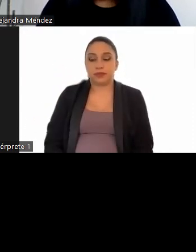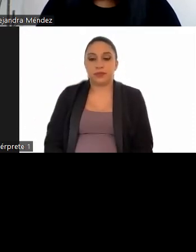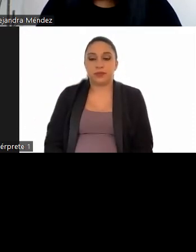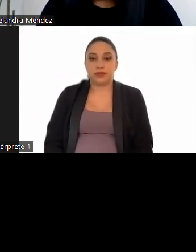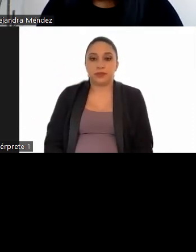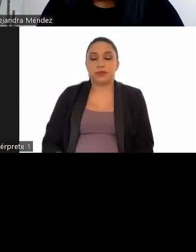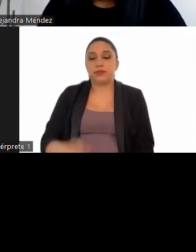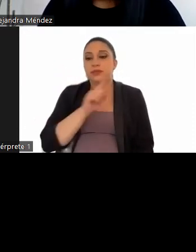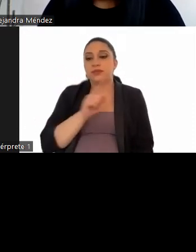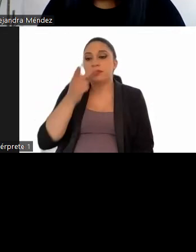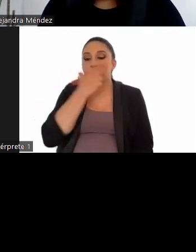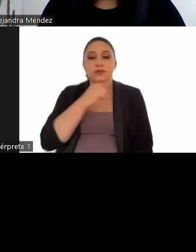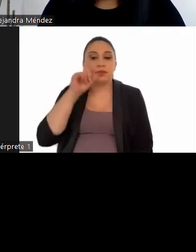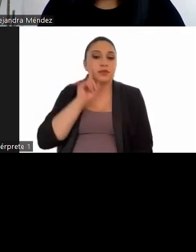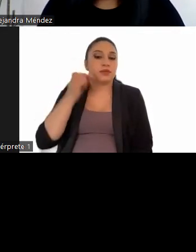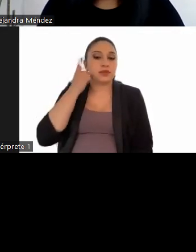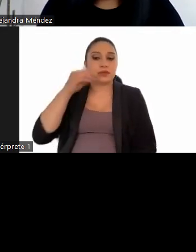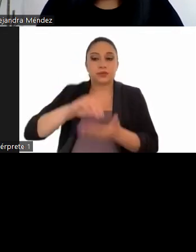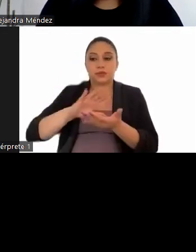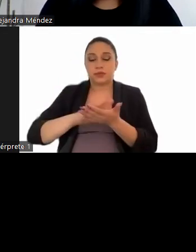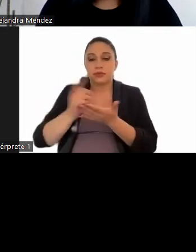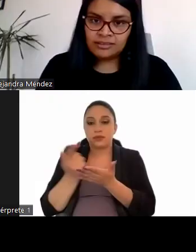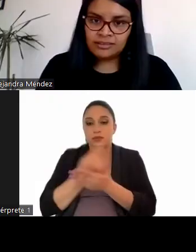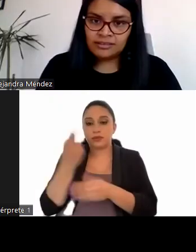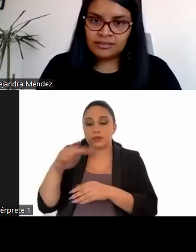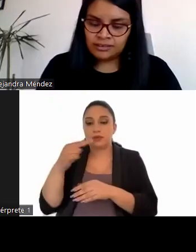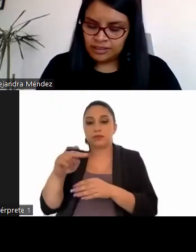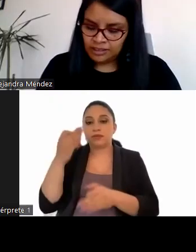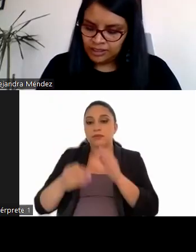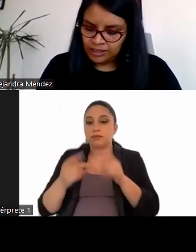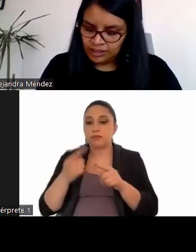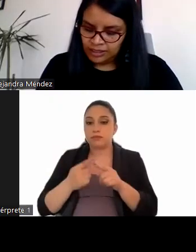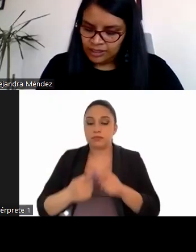¿Falta alguna diputada o diputado de pasar asistencia?